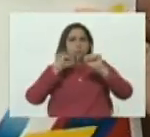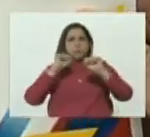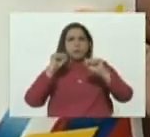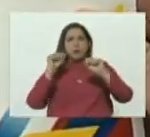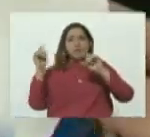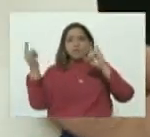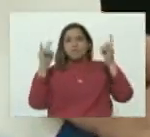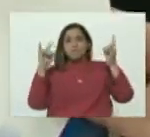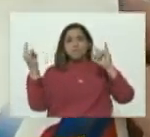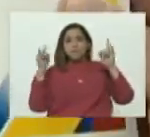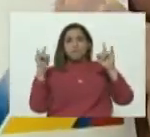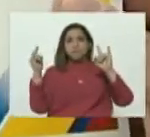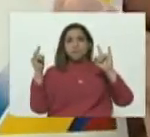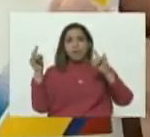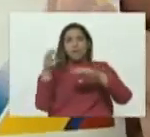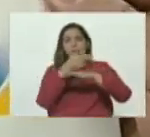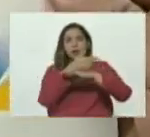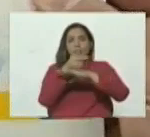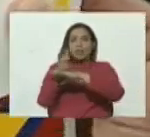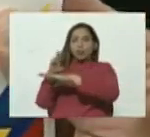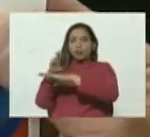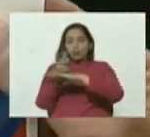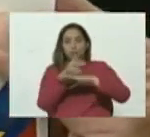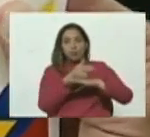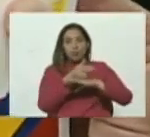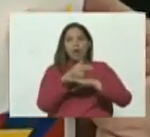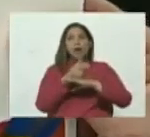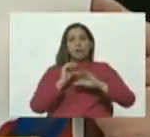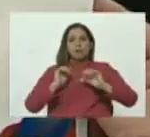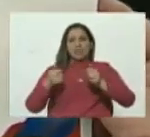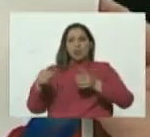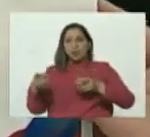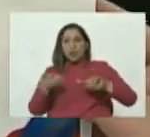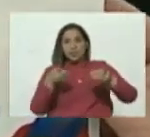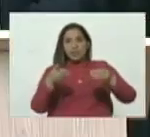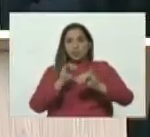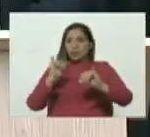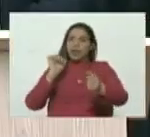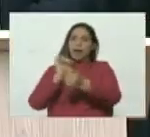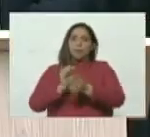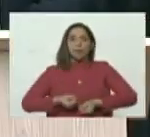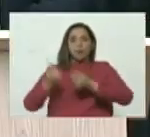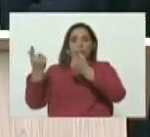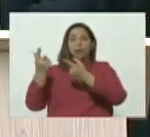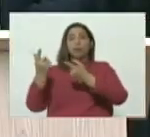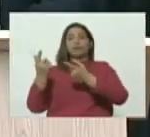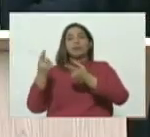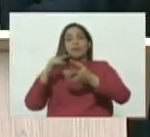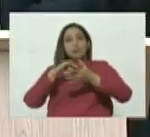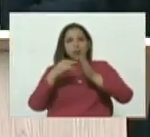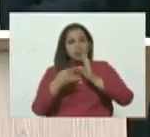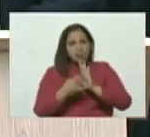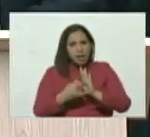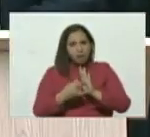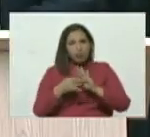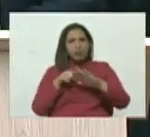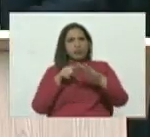de transmisión en Fuerte Tiuna y en Tazón, su destino, capturado, por cierto. Dentro de su